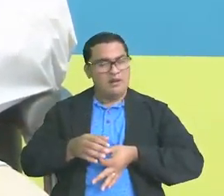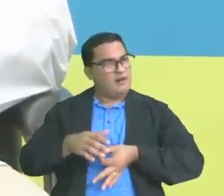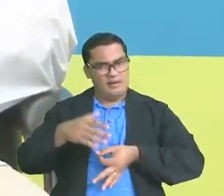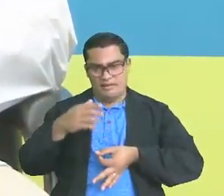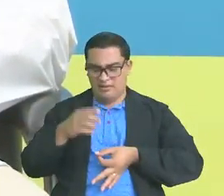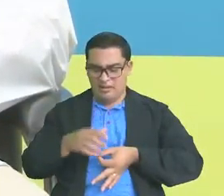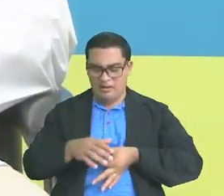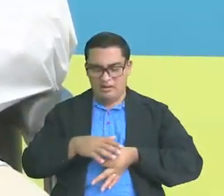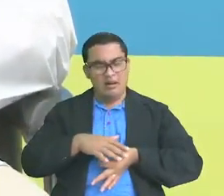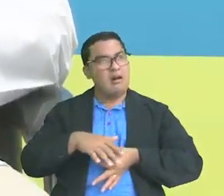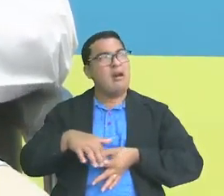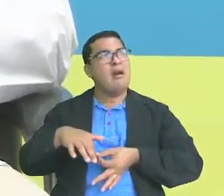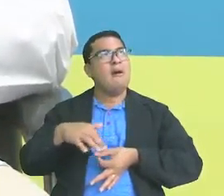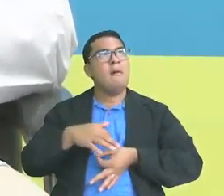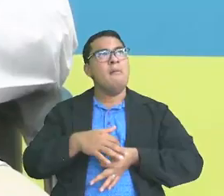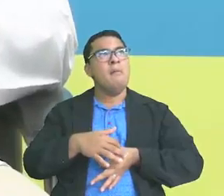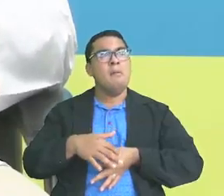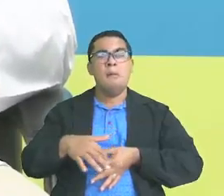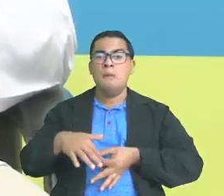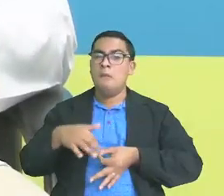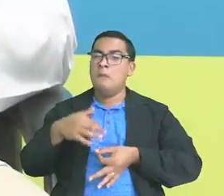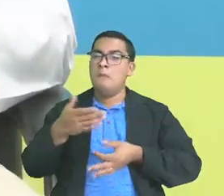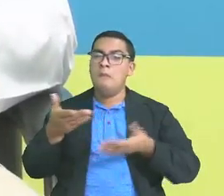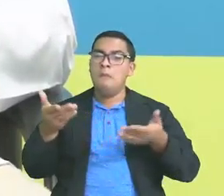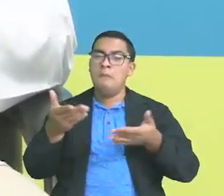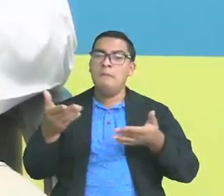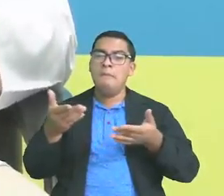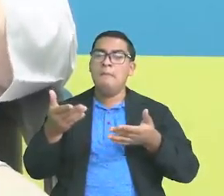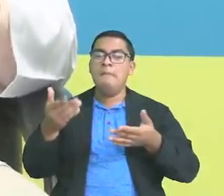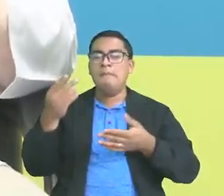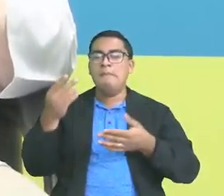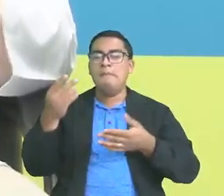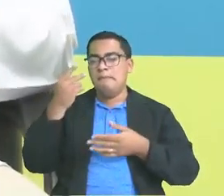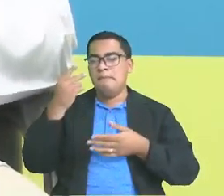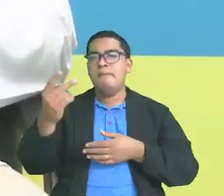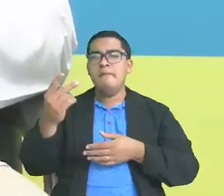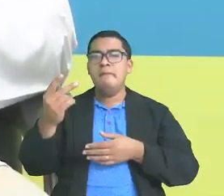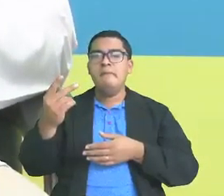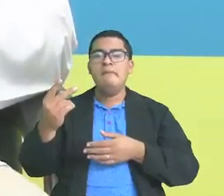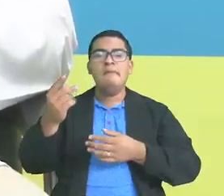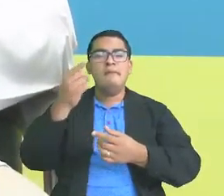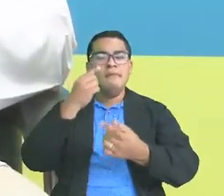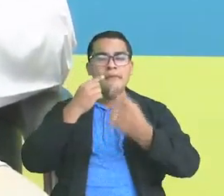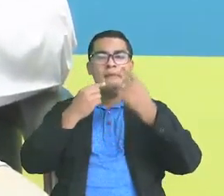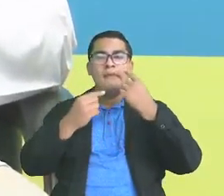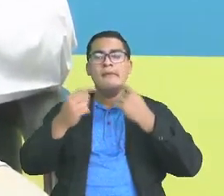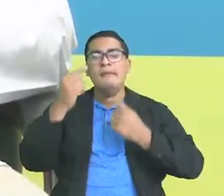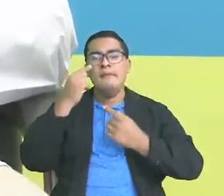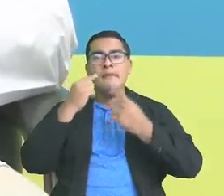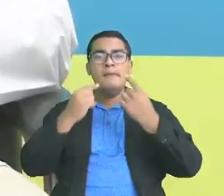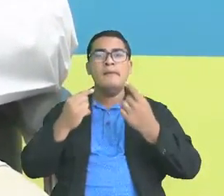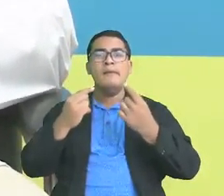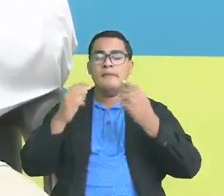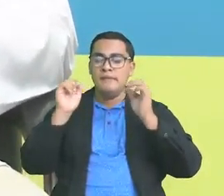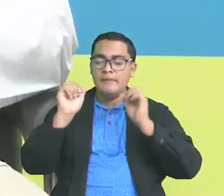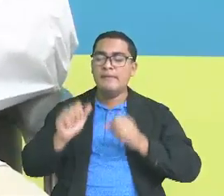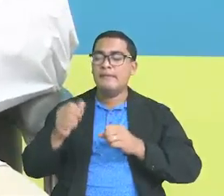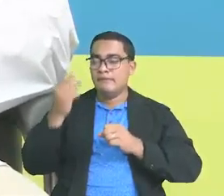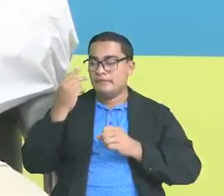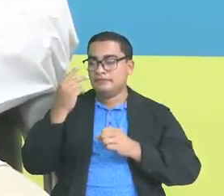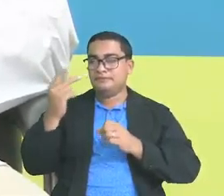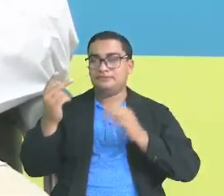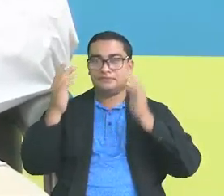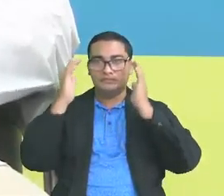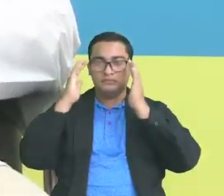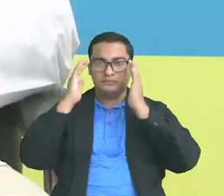ombliguito, que es lo que nosotros más frecuente vemos, con el llanto, muchas veces lo pueden detectar con la